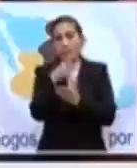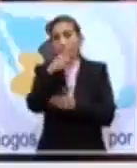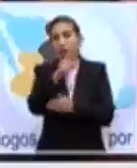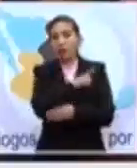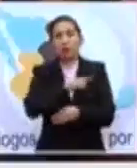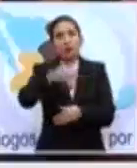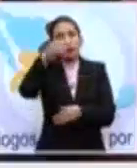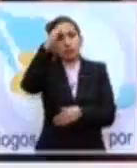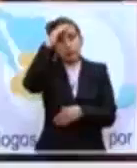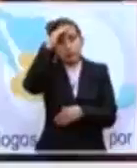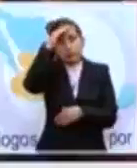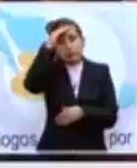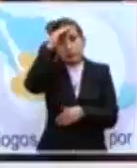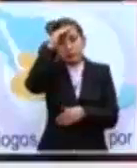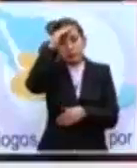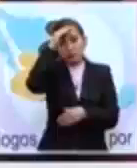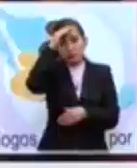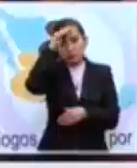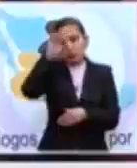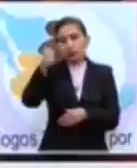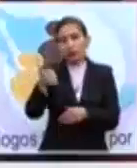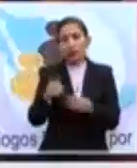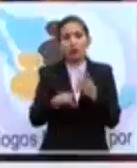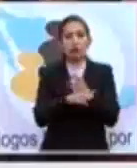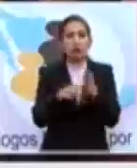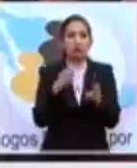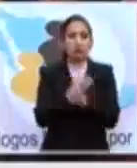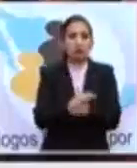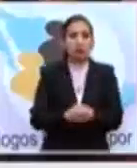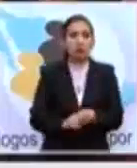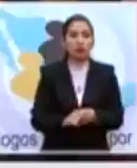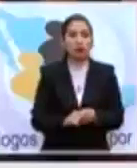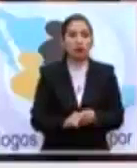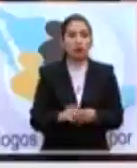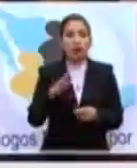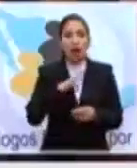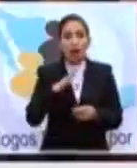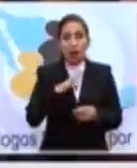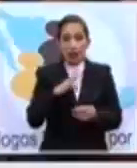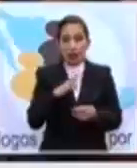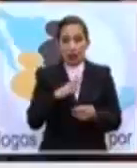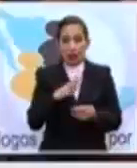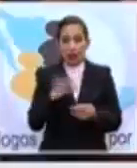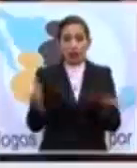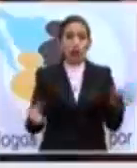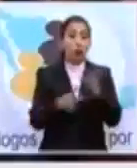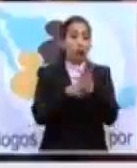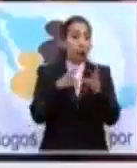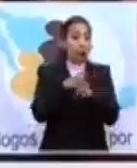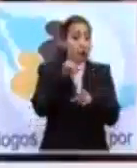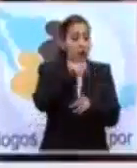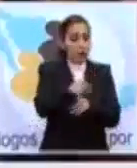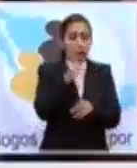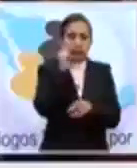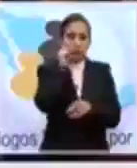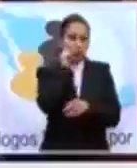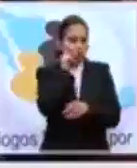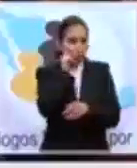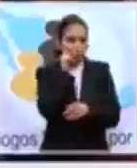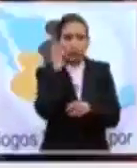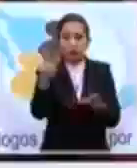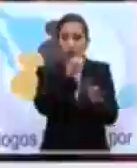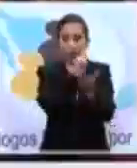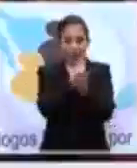que pensar en algunas cosas adicionalmente. Hay factores que hoy, a pesar de